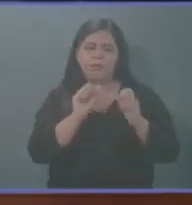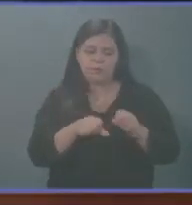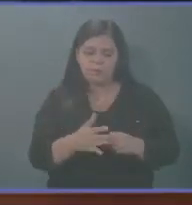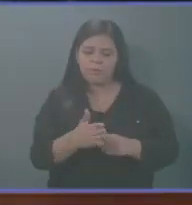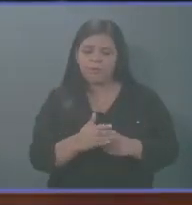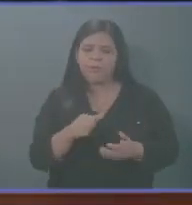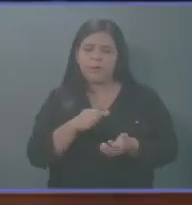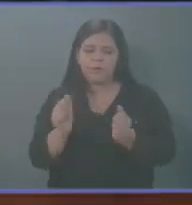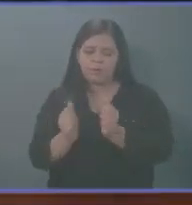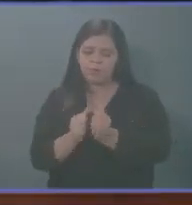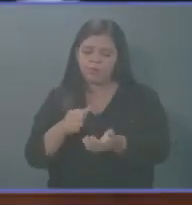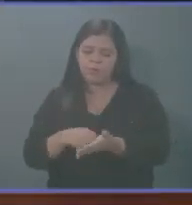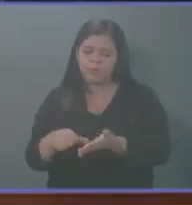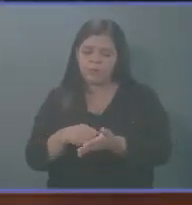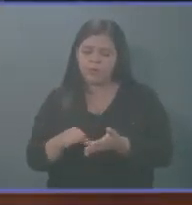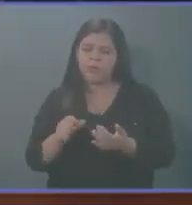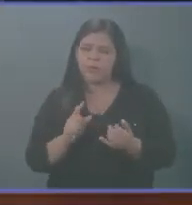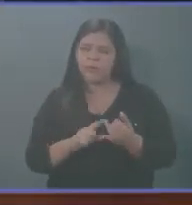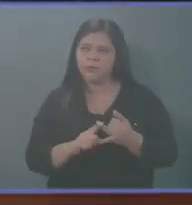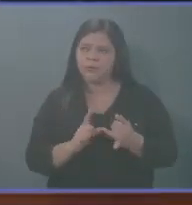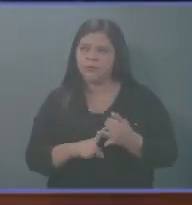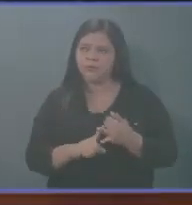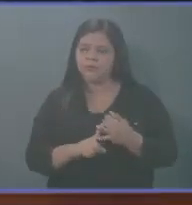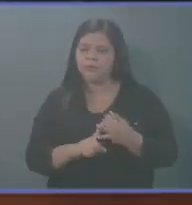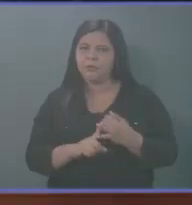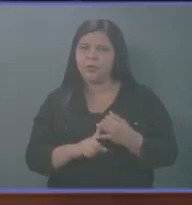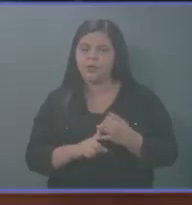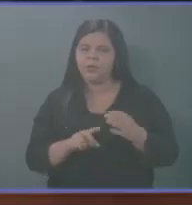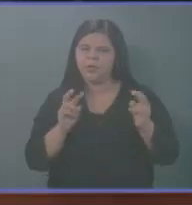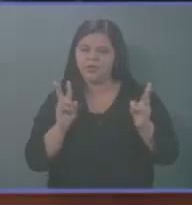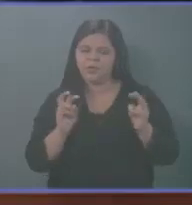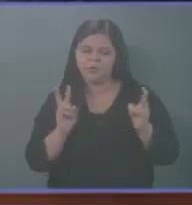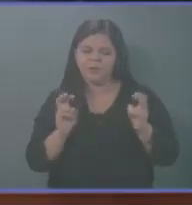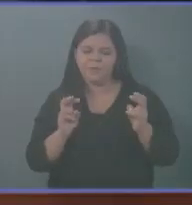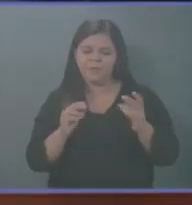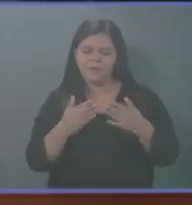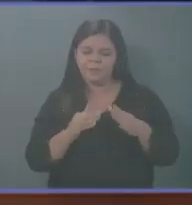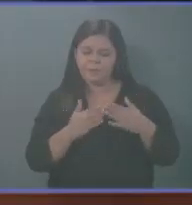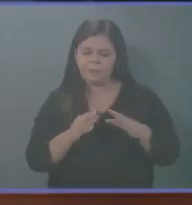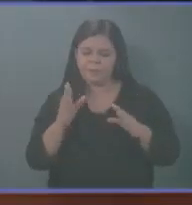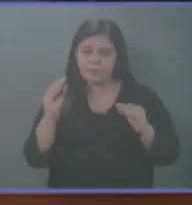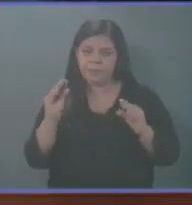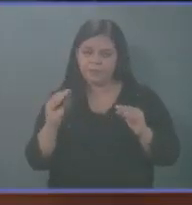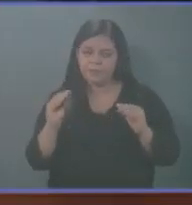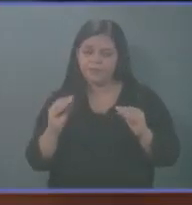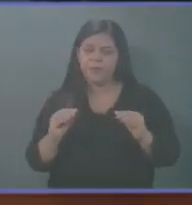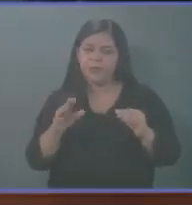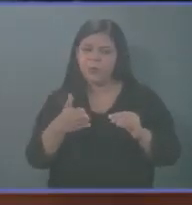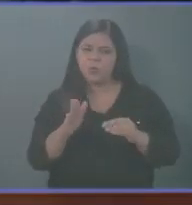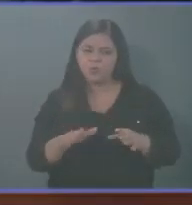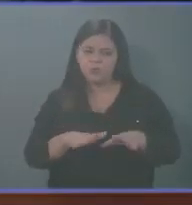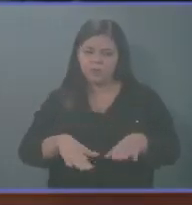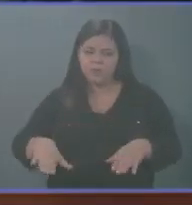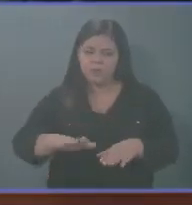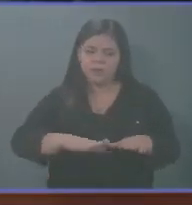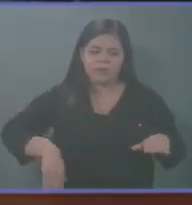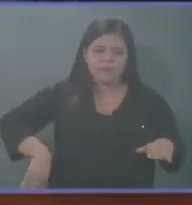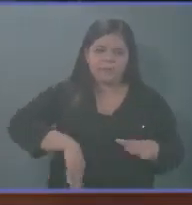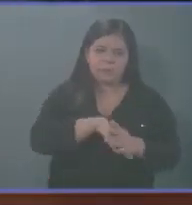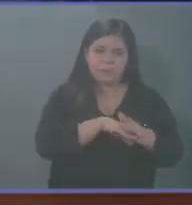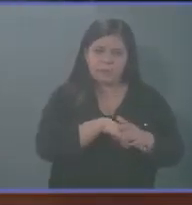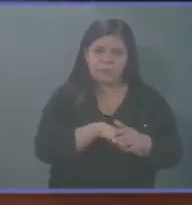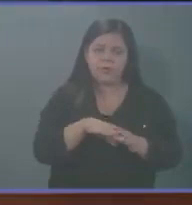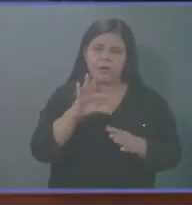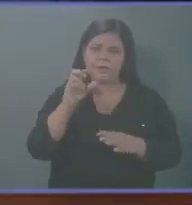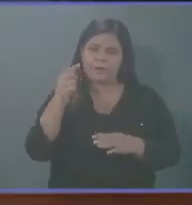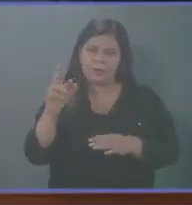utilizados con las alcaldías, se habla de utilizar canchas de instalaciones de